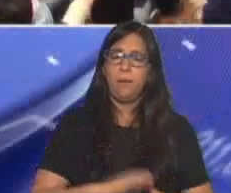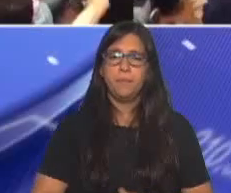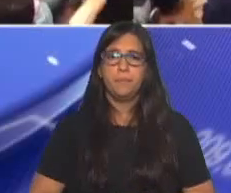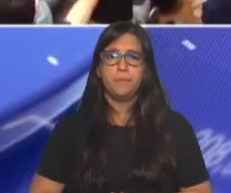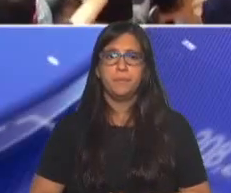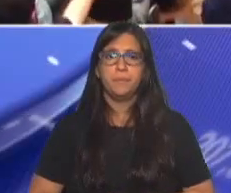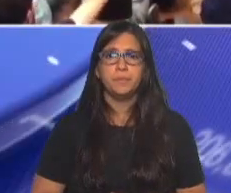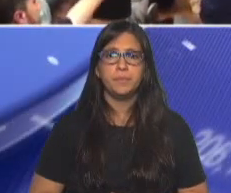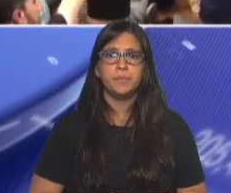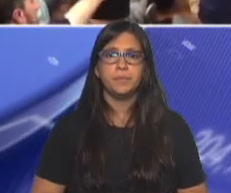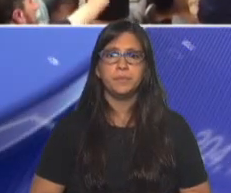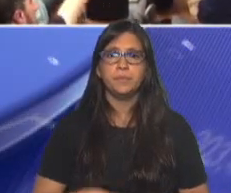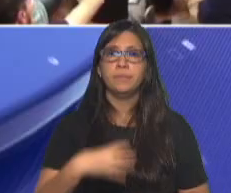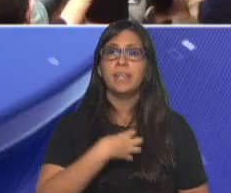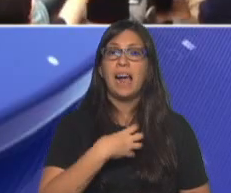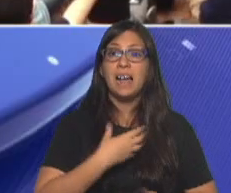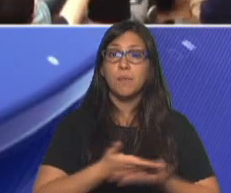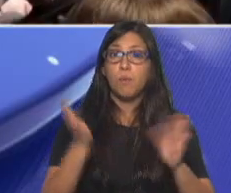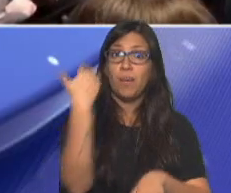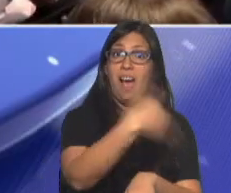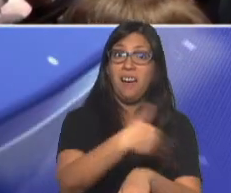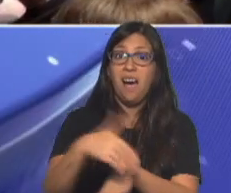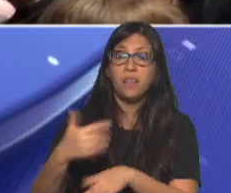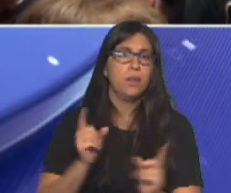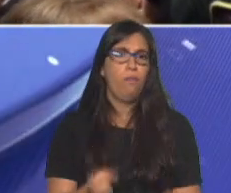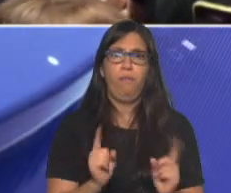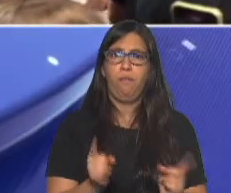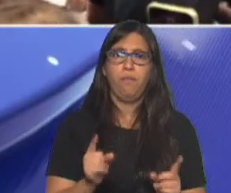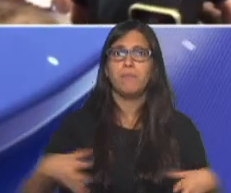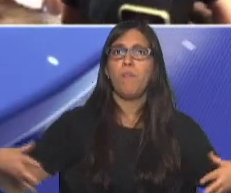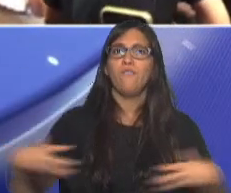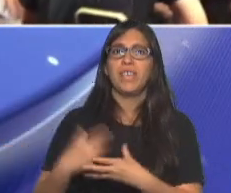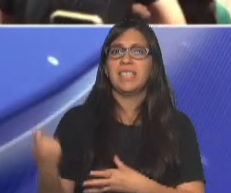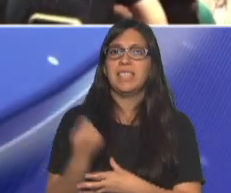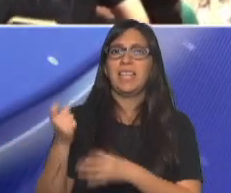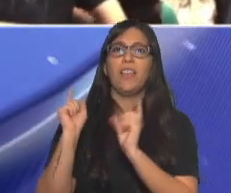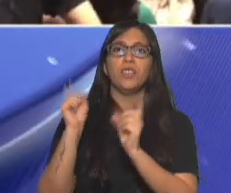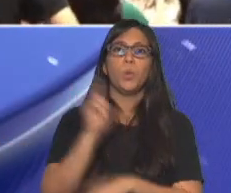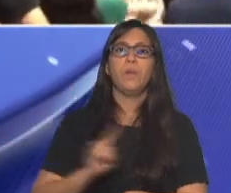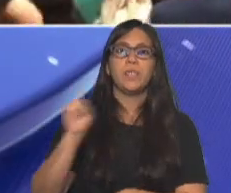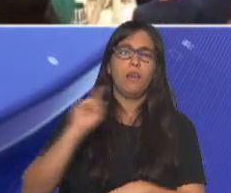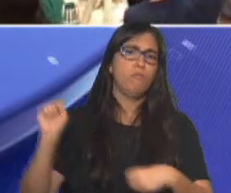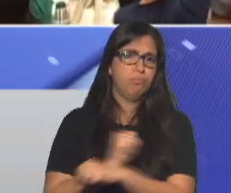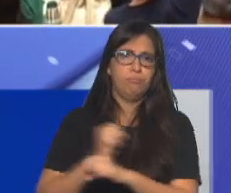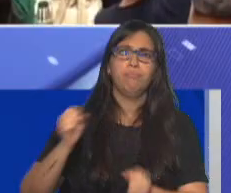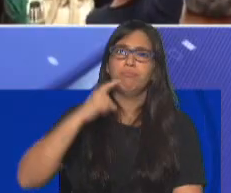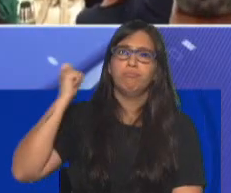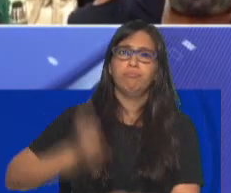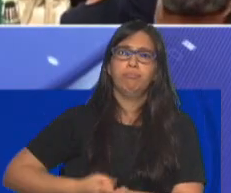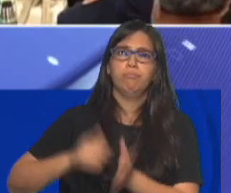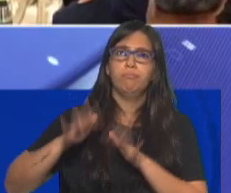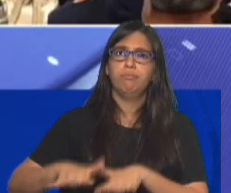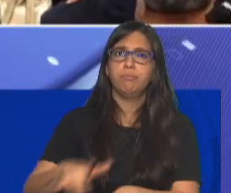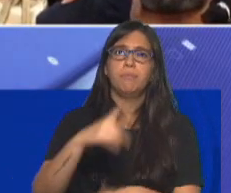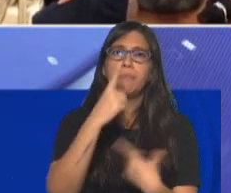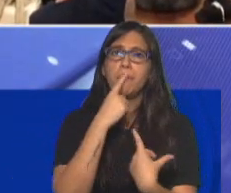facultades las clases públicas continuarán en función de lo que decidió el frente sindical de docentes universitarios con una medida de protesta mayor y un paro